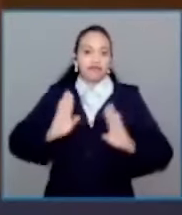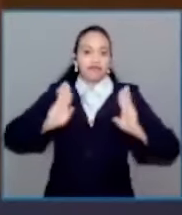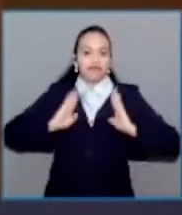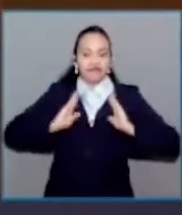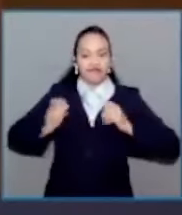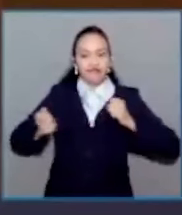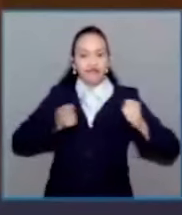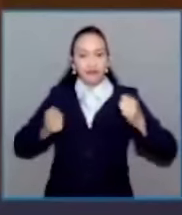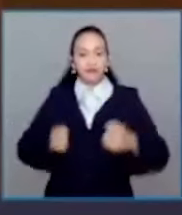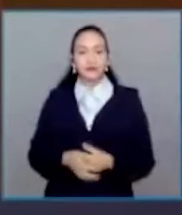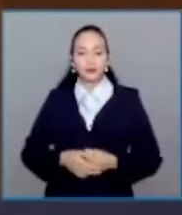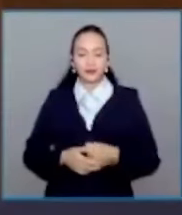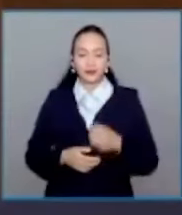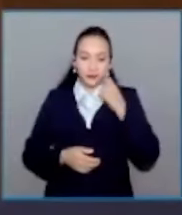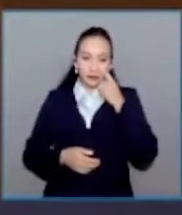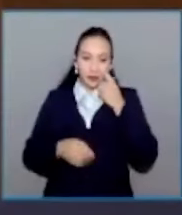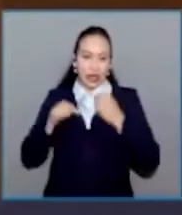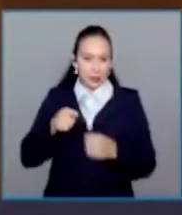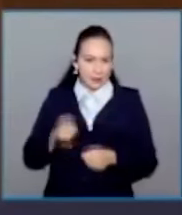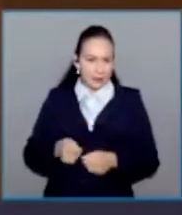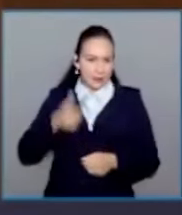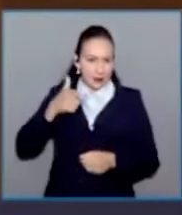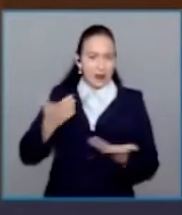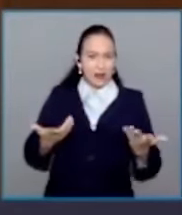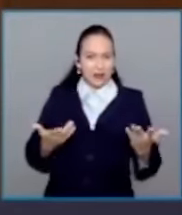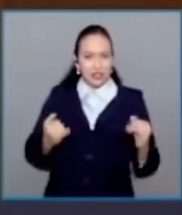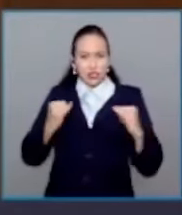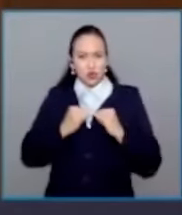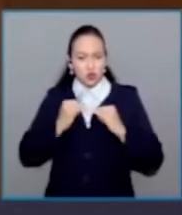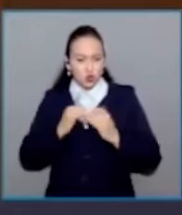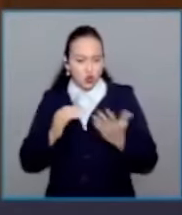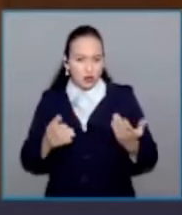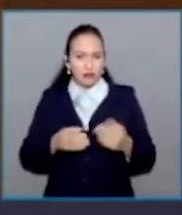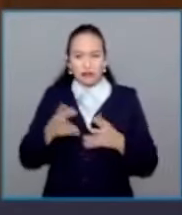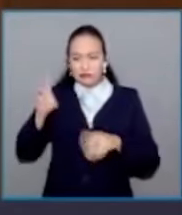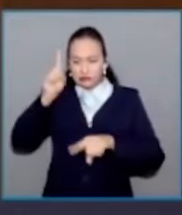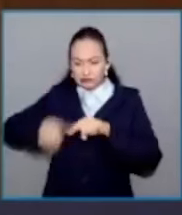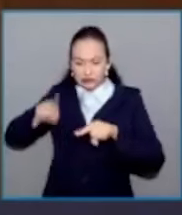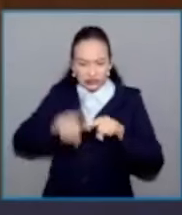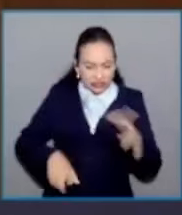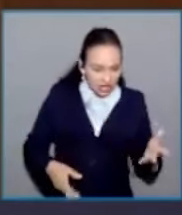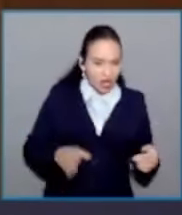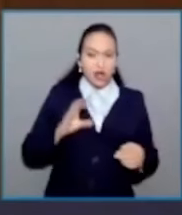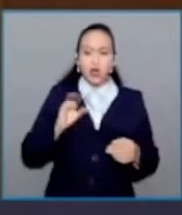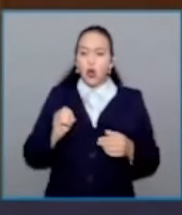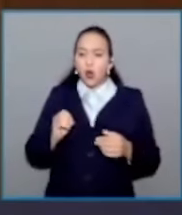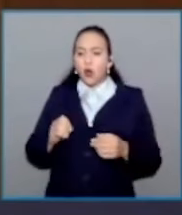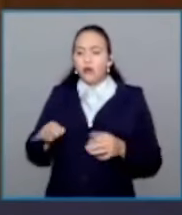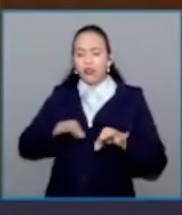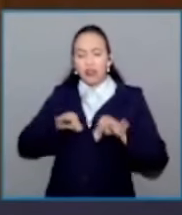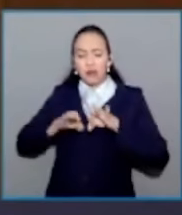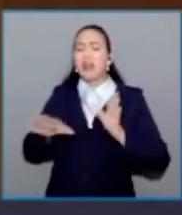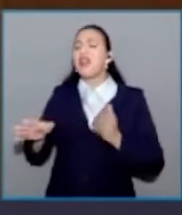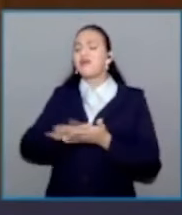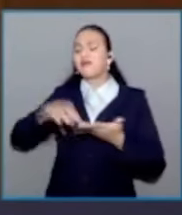y dijo algo bien fuerte dice que México está convertido en un estado cuartel Y sí es